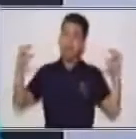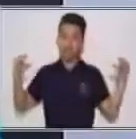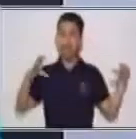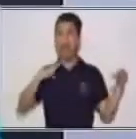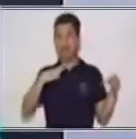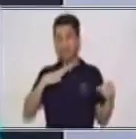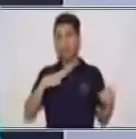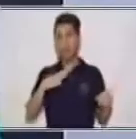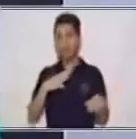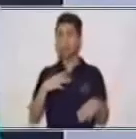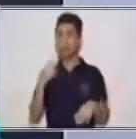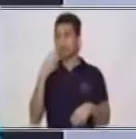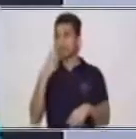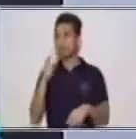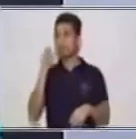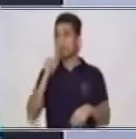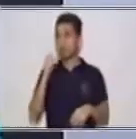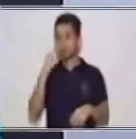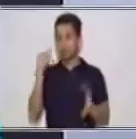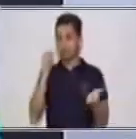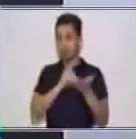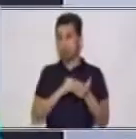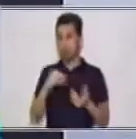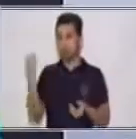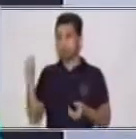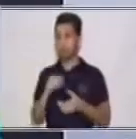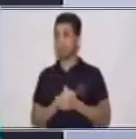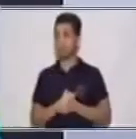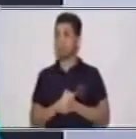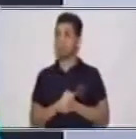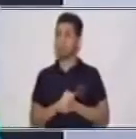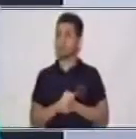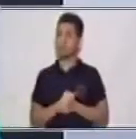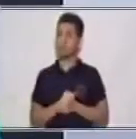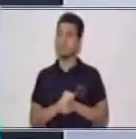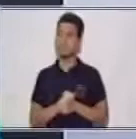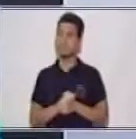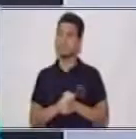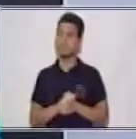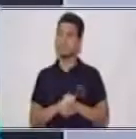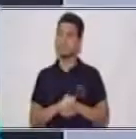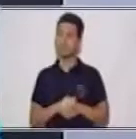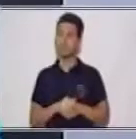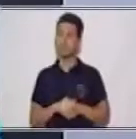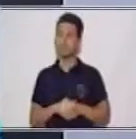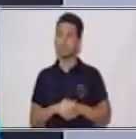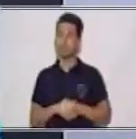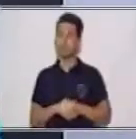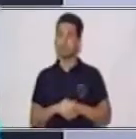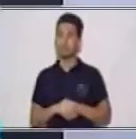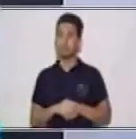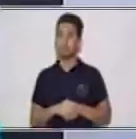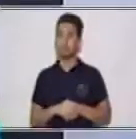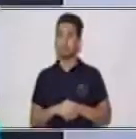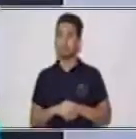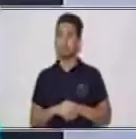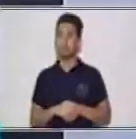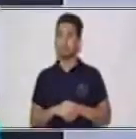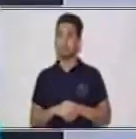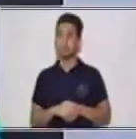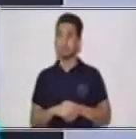ver, vamos a poder aplicar este tipo de movimientos. Entonces, comenzamos. ¿Cómo yo